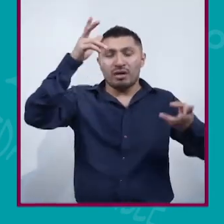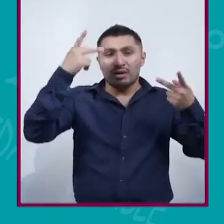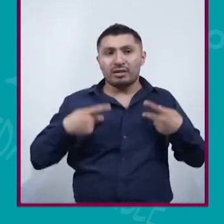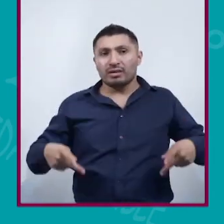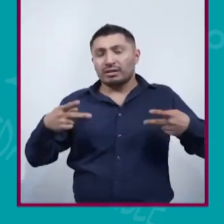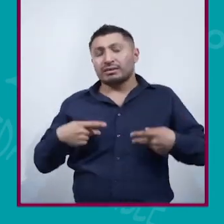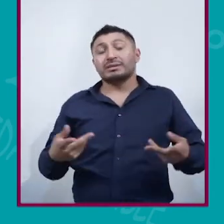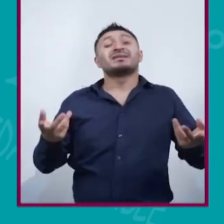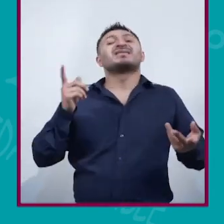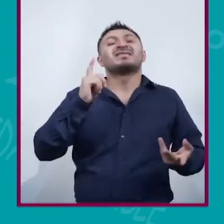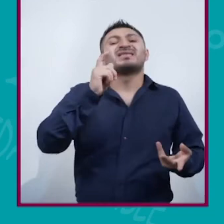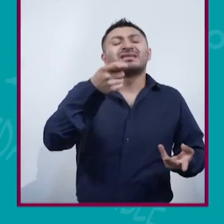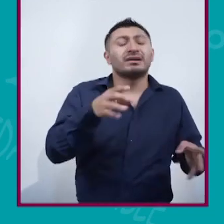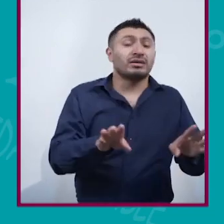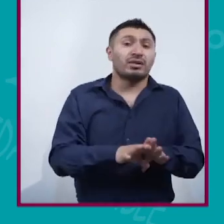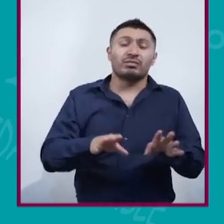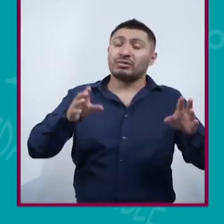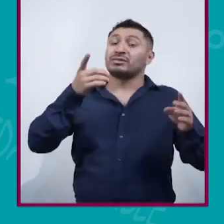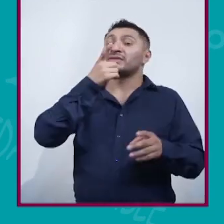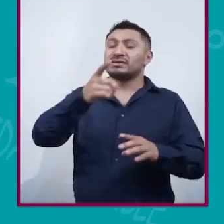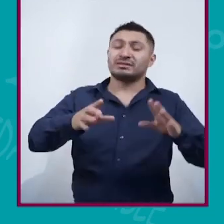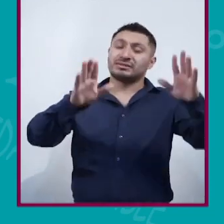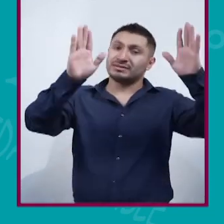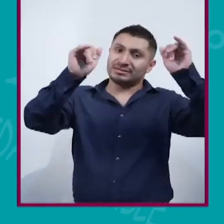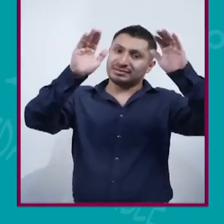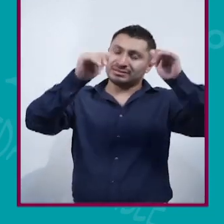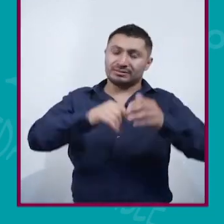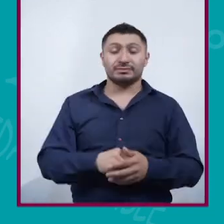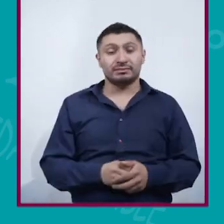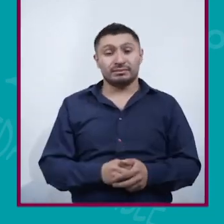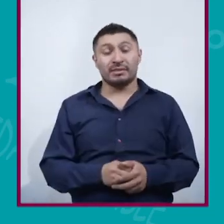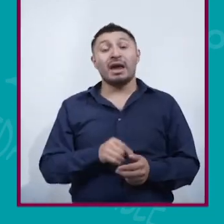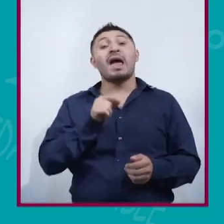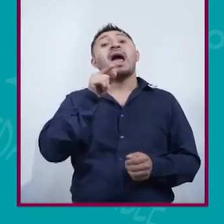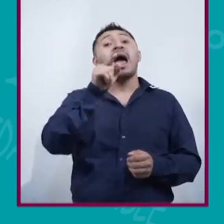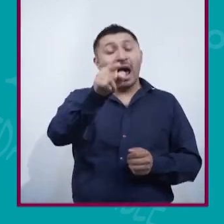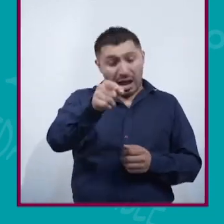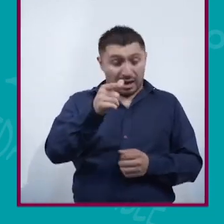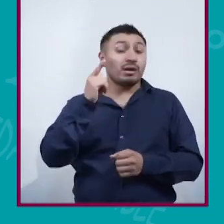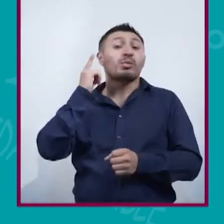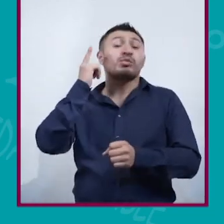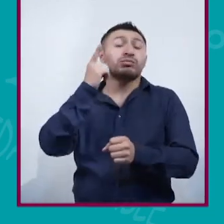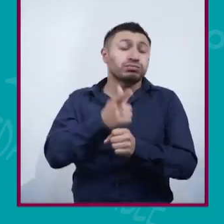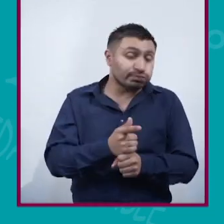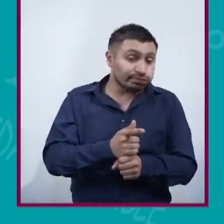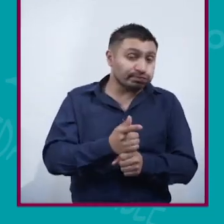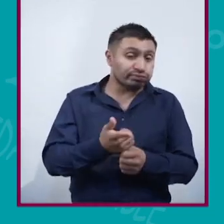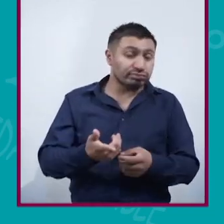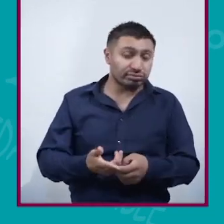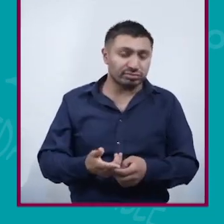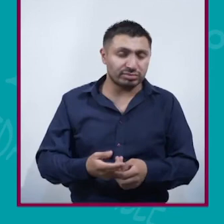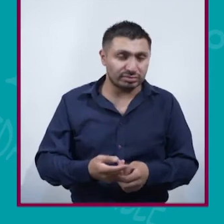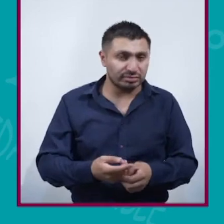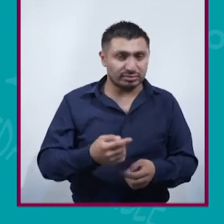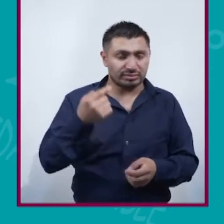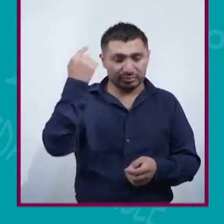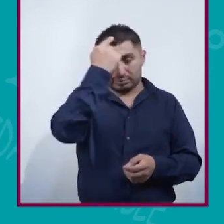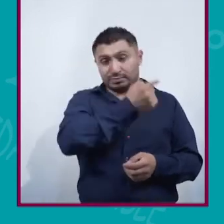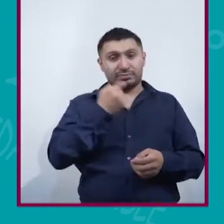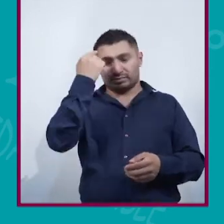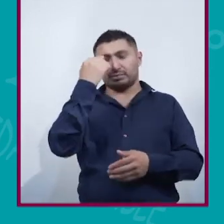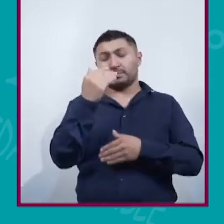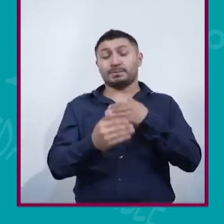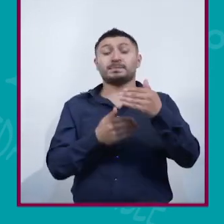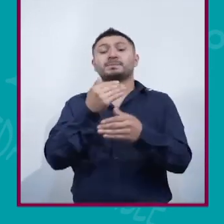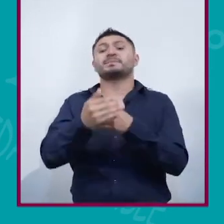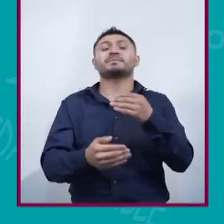los personajes prácticamente se están despidiendo y donde tú te das cuenta con el paso de las horas